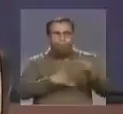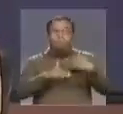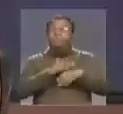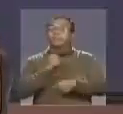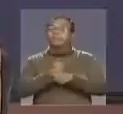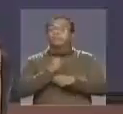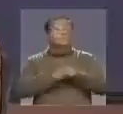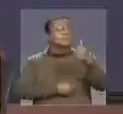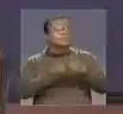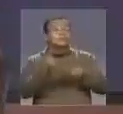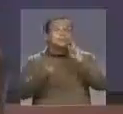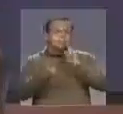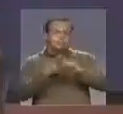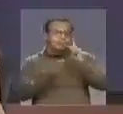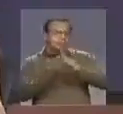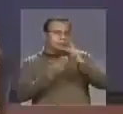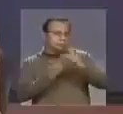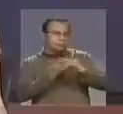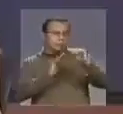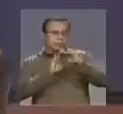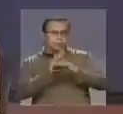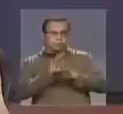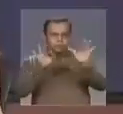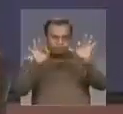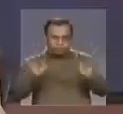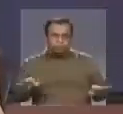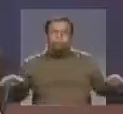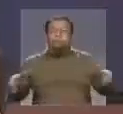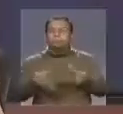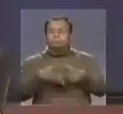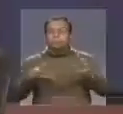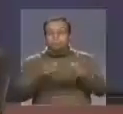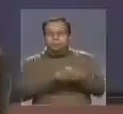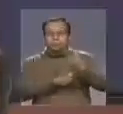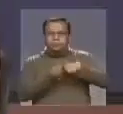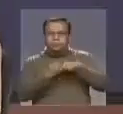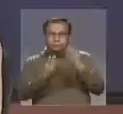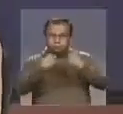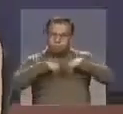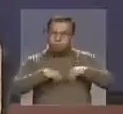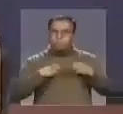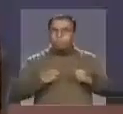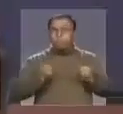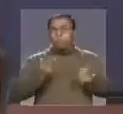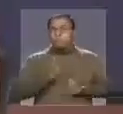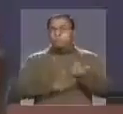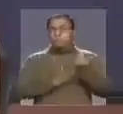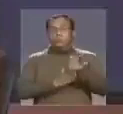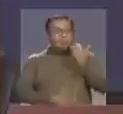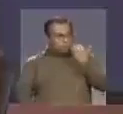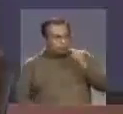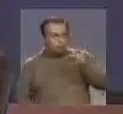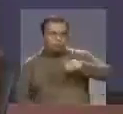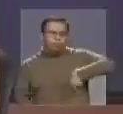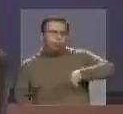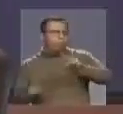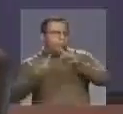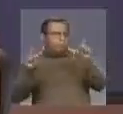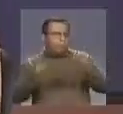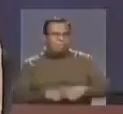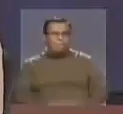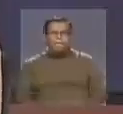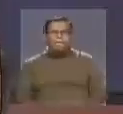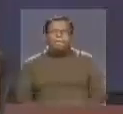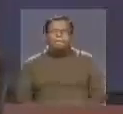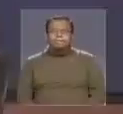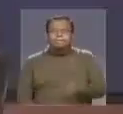al empleo, cuáles son los programas y acciones afirmativas que se están haciendo para empoderar los emprendimientos de las mujeres en los territorios. Y